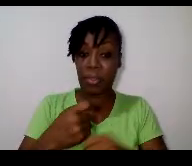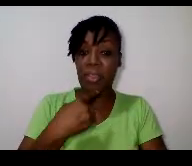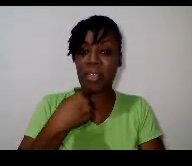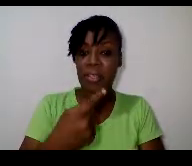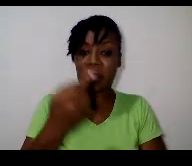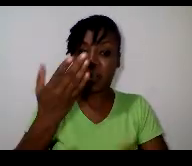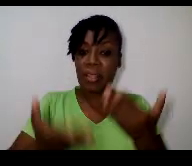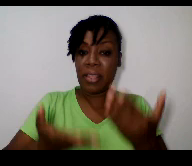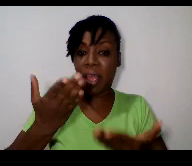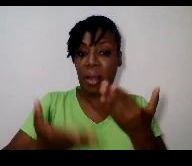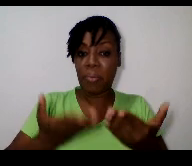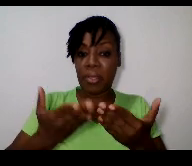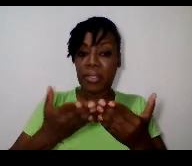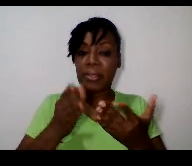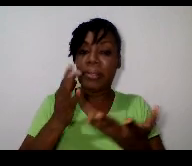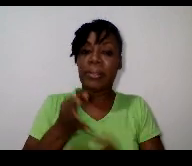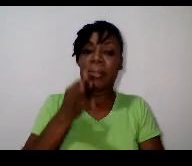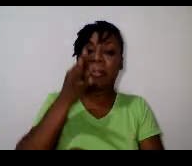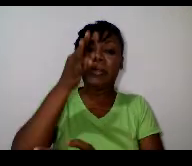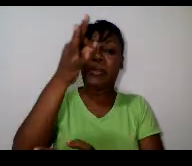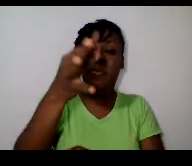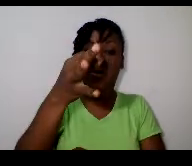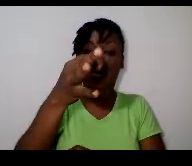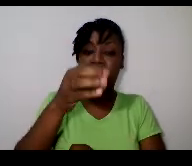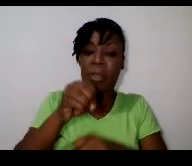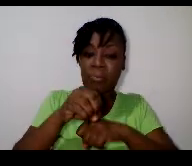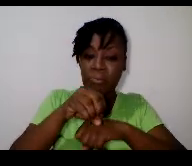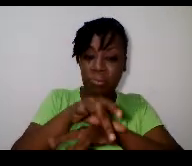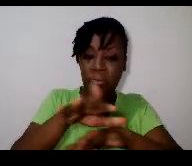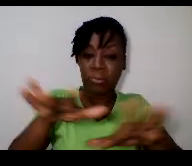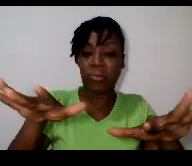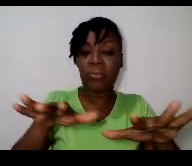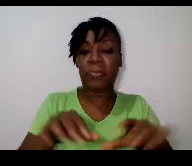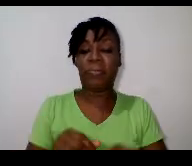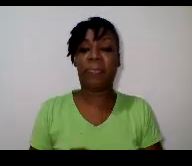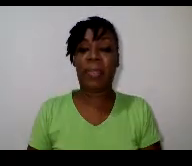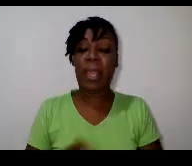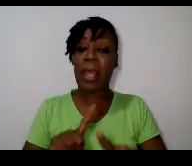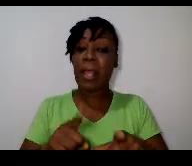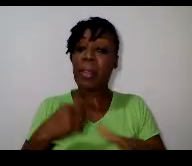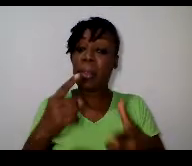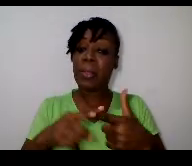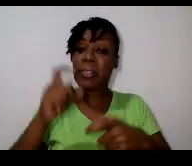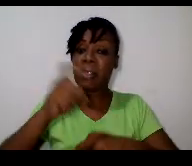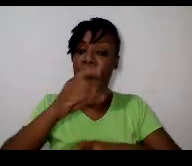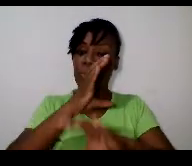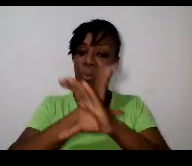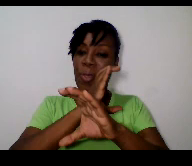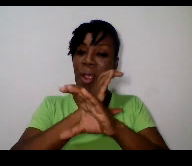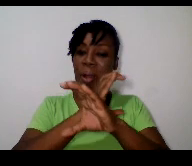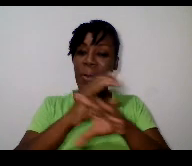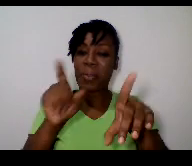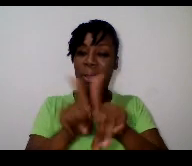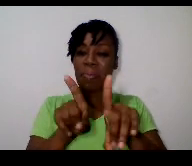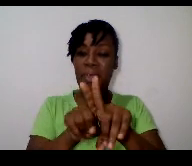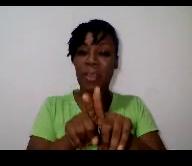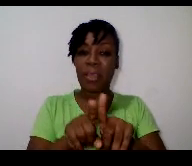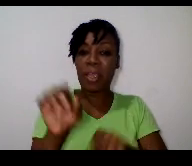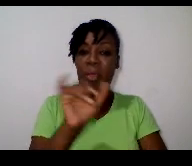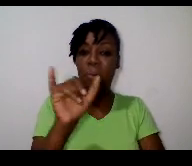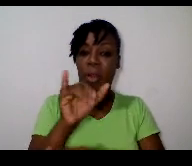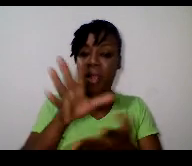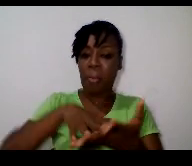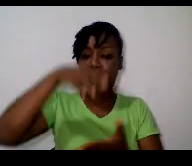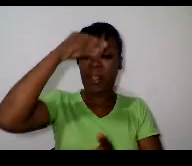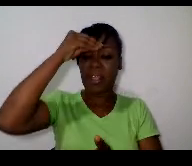sea la próxima pandemia. Entonces, ¿para qué cuidarlo también? Porque debemos de aprender, así como conocemos sobre el